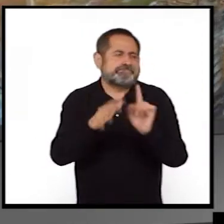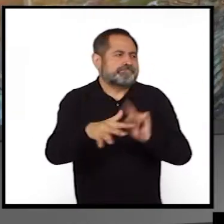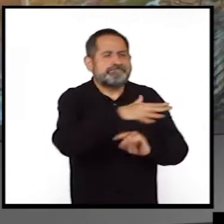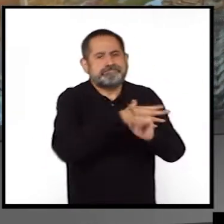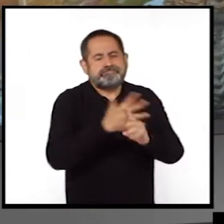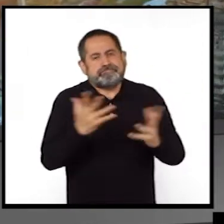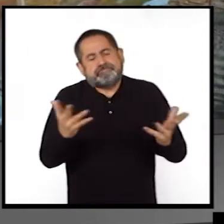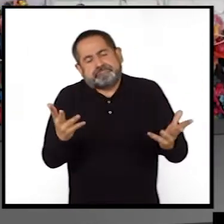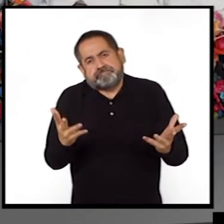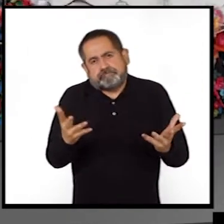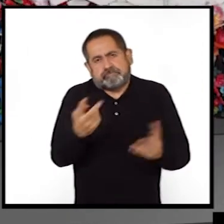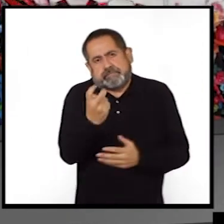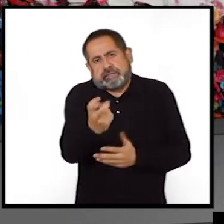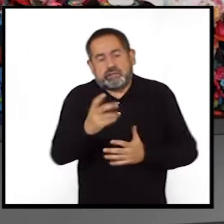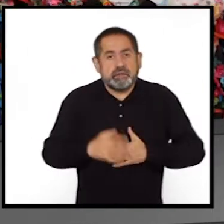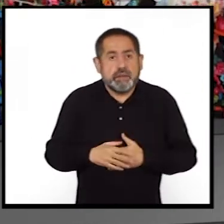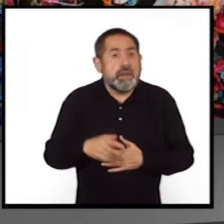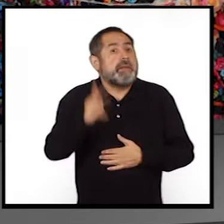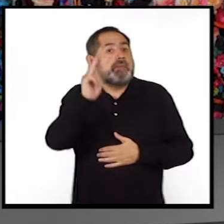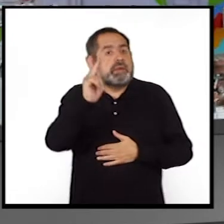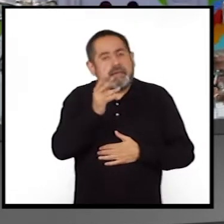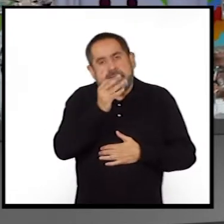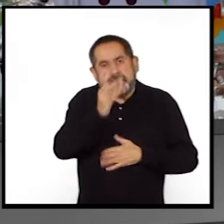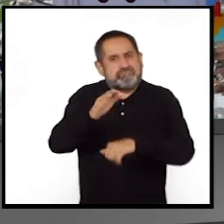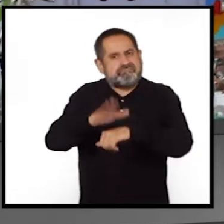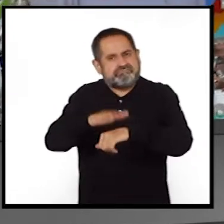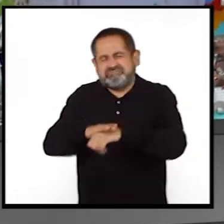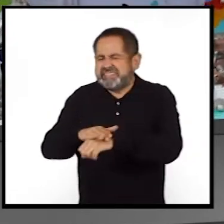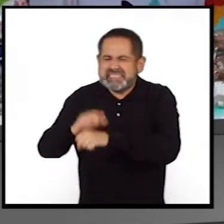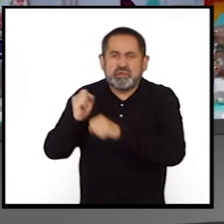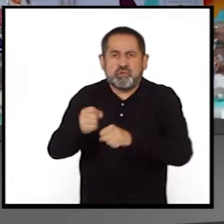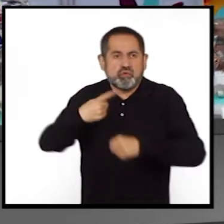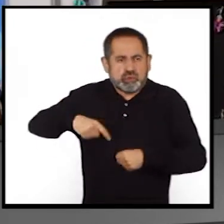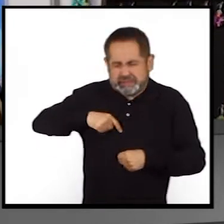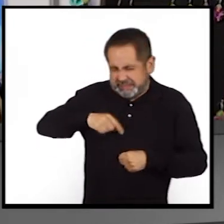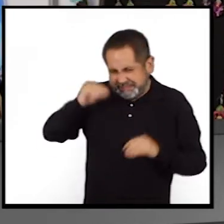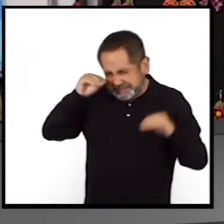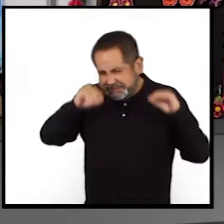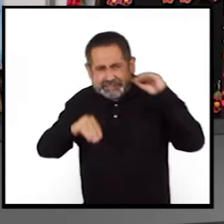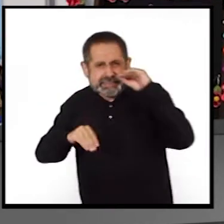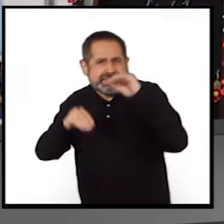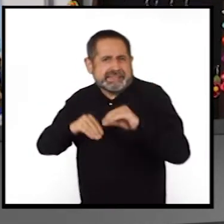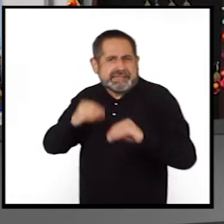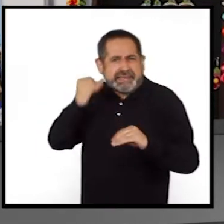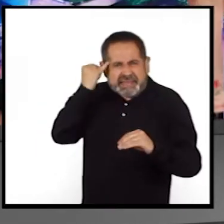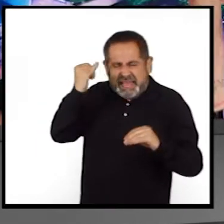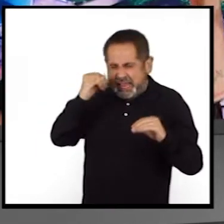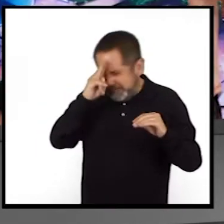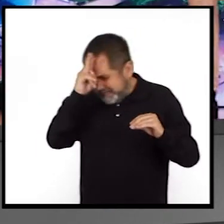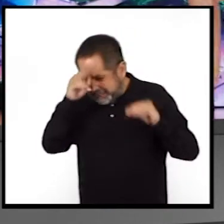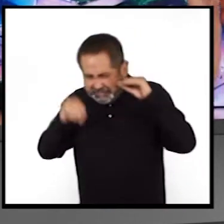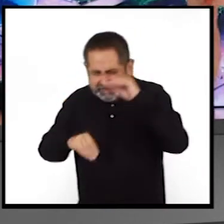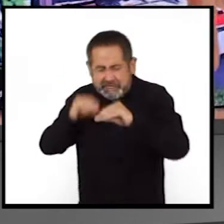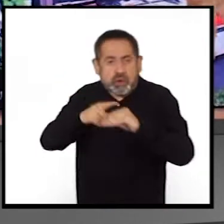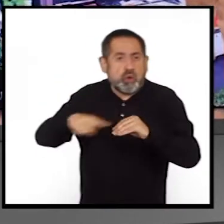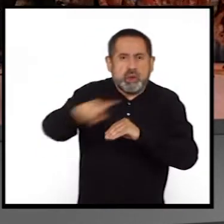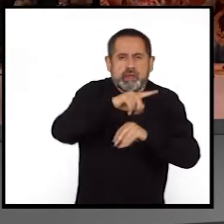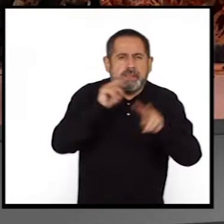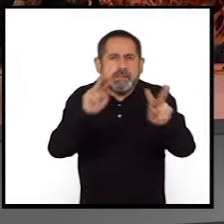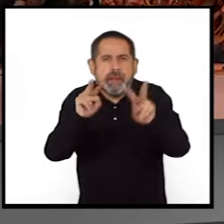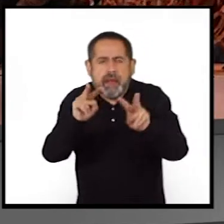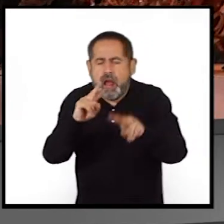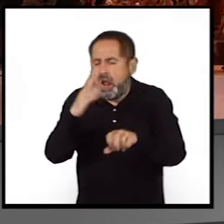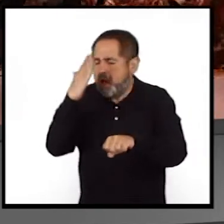así lo exigen. Sin embargo, les puedo garantizar que hemos puesto todo nuestro esfuerzo para que sea inolvidable